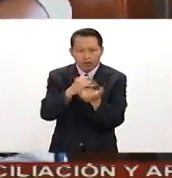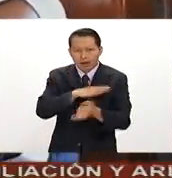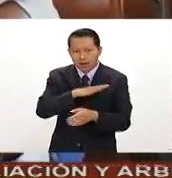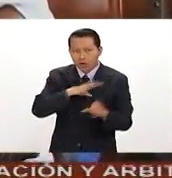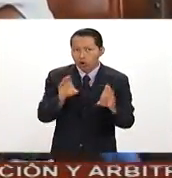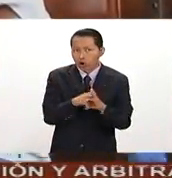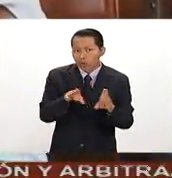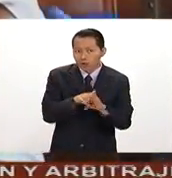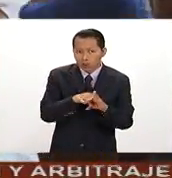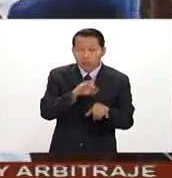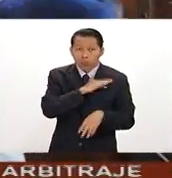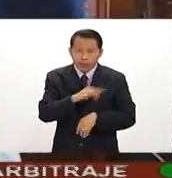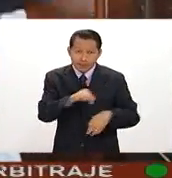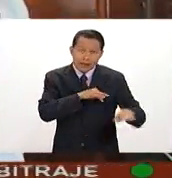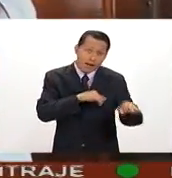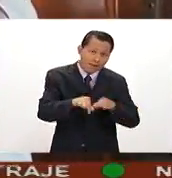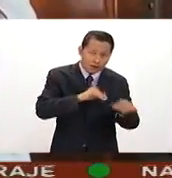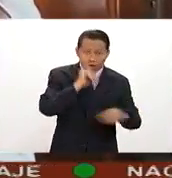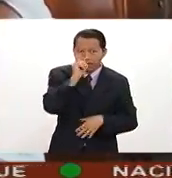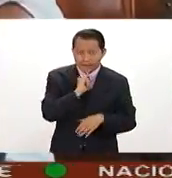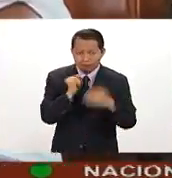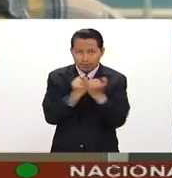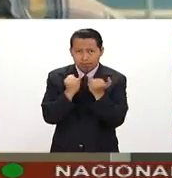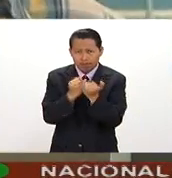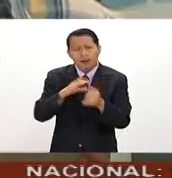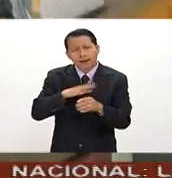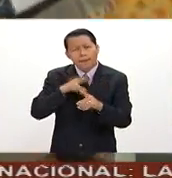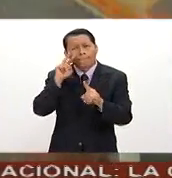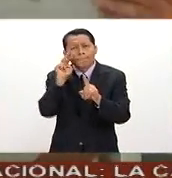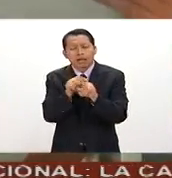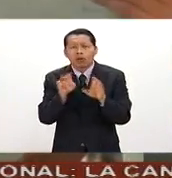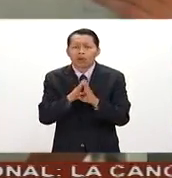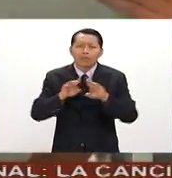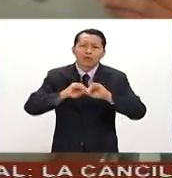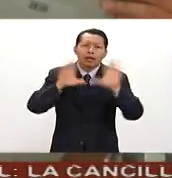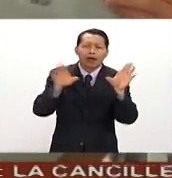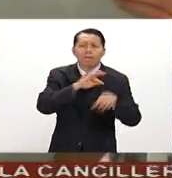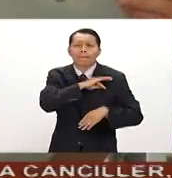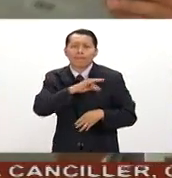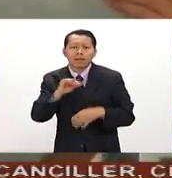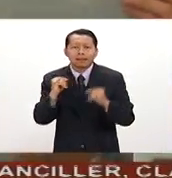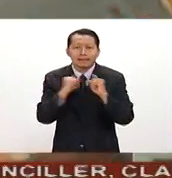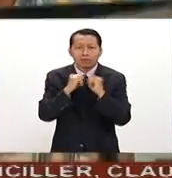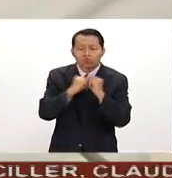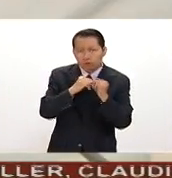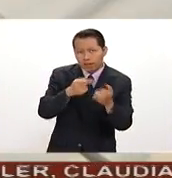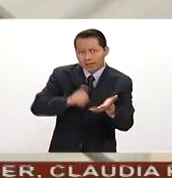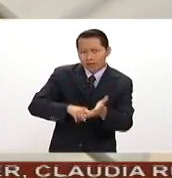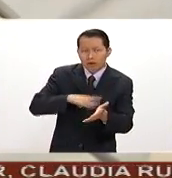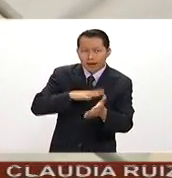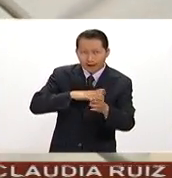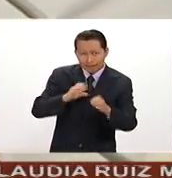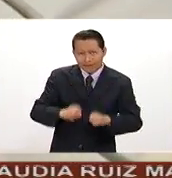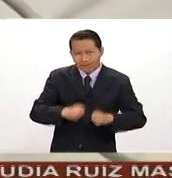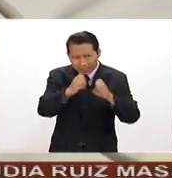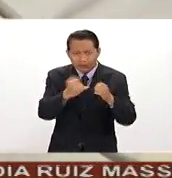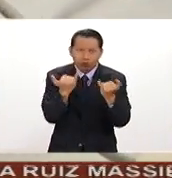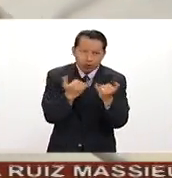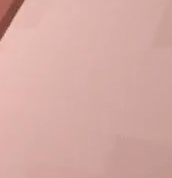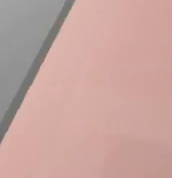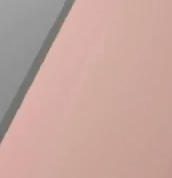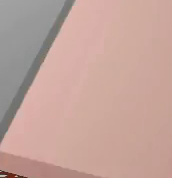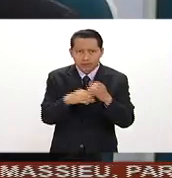cuotas obrero-patronales. Dijo que se tiene un horizonte claro para la operación del instituto en materia de infraestructura y de equipamiento.